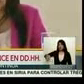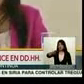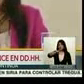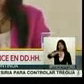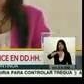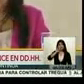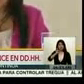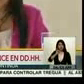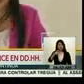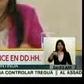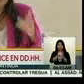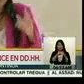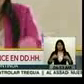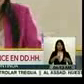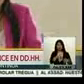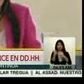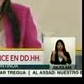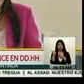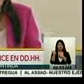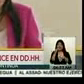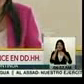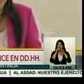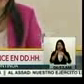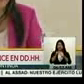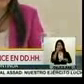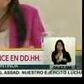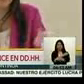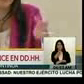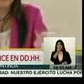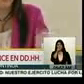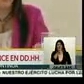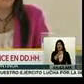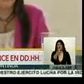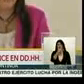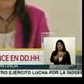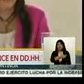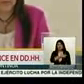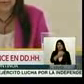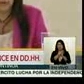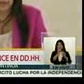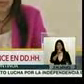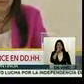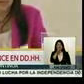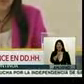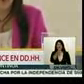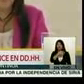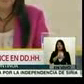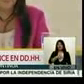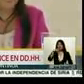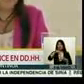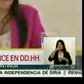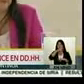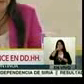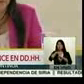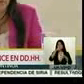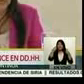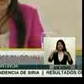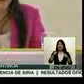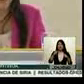en materia de Derechos Humanos que la oposición venezolana no democrática pretende ahora Desde la asamblea nacional